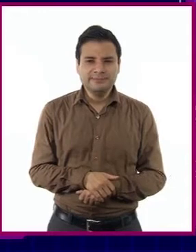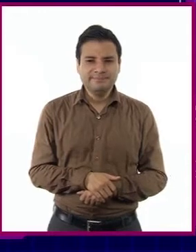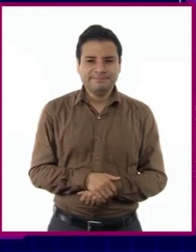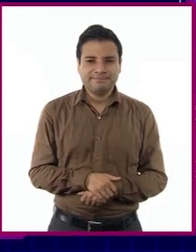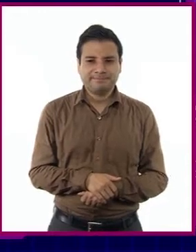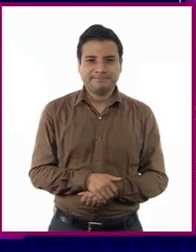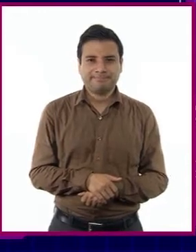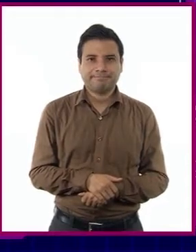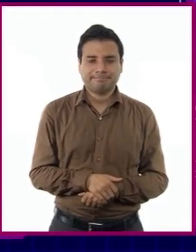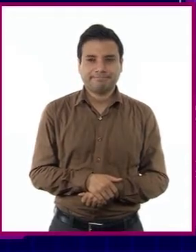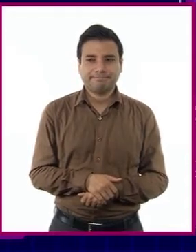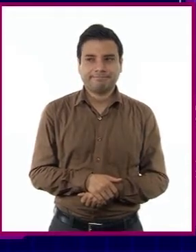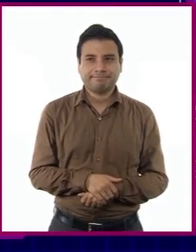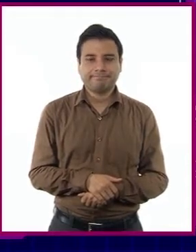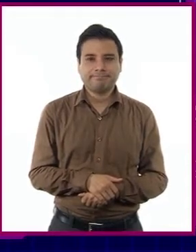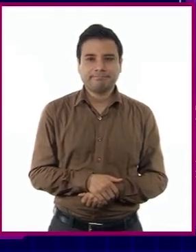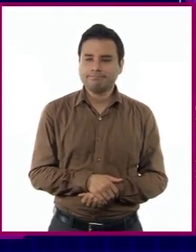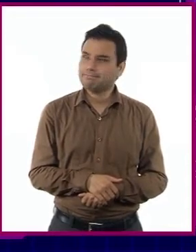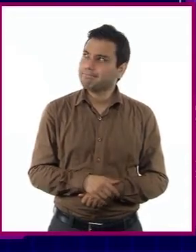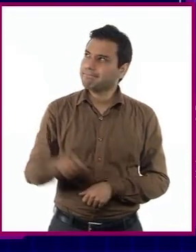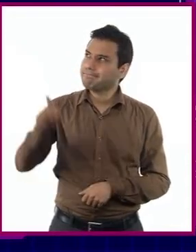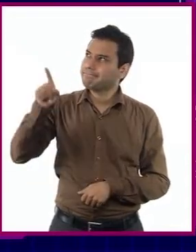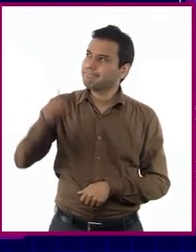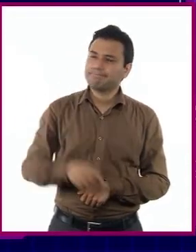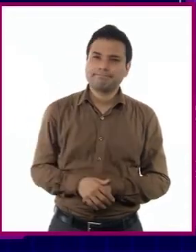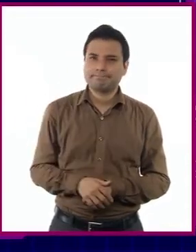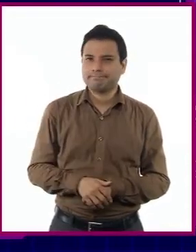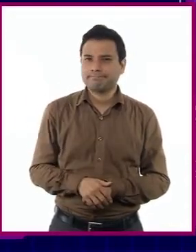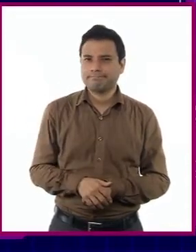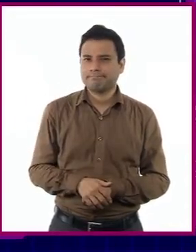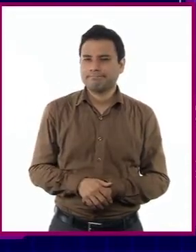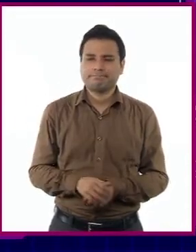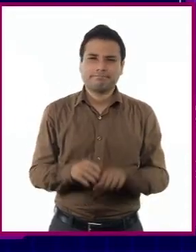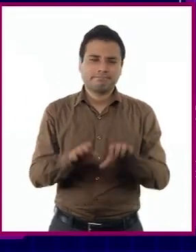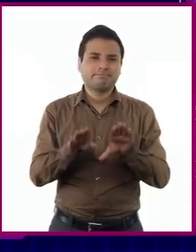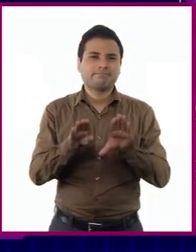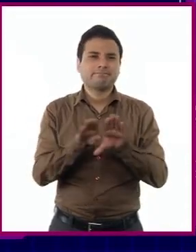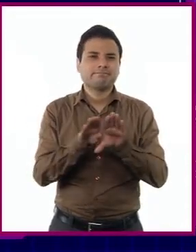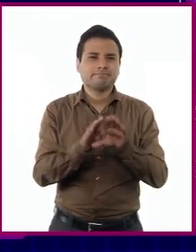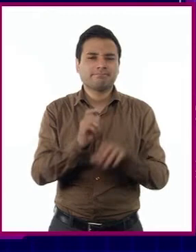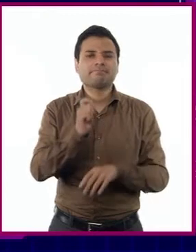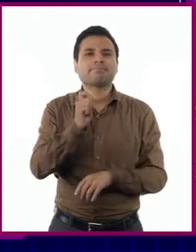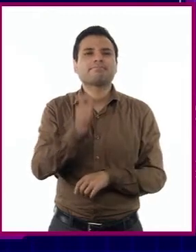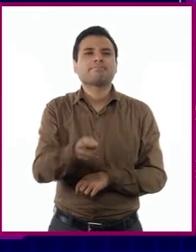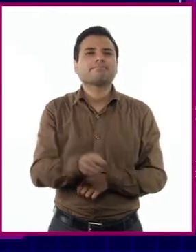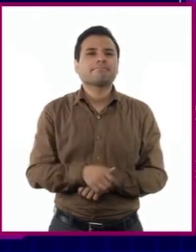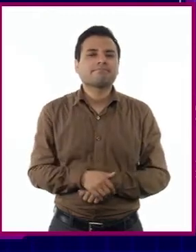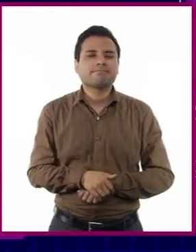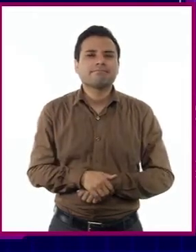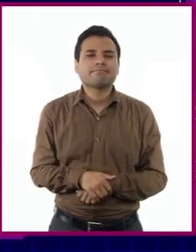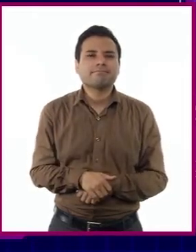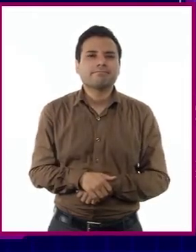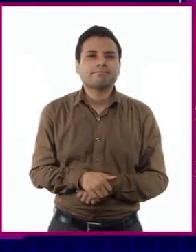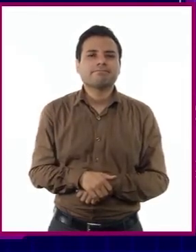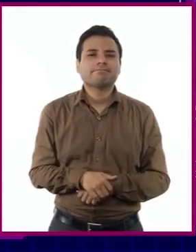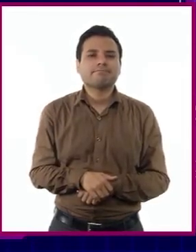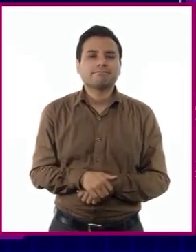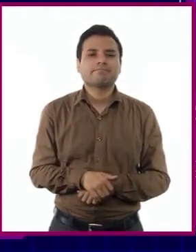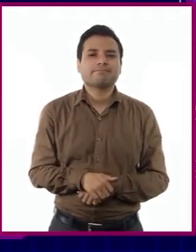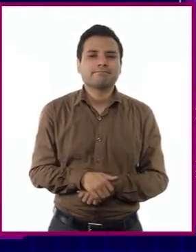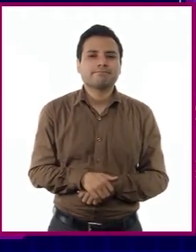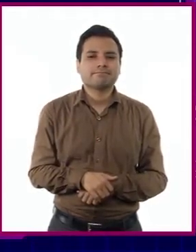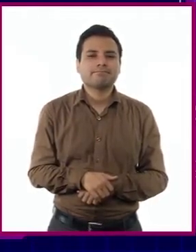todos los elementos que componen este nuevo arreglo se puede observar el prisma recto